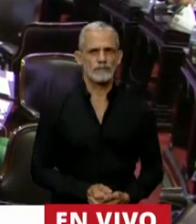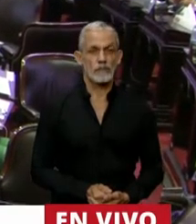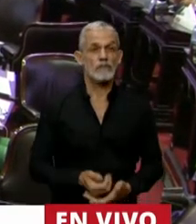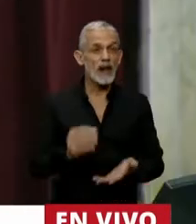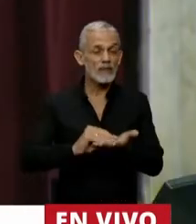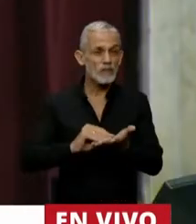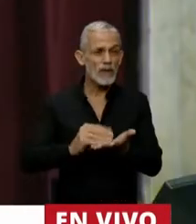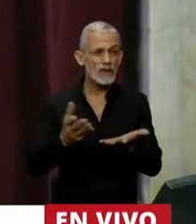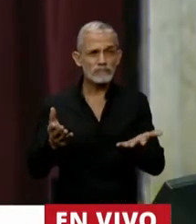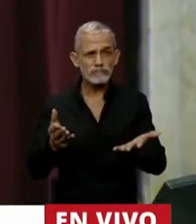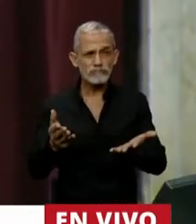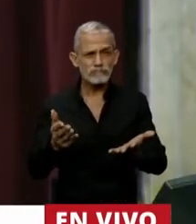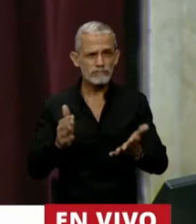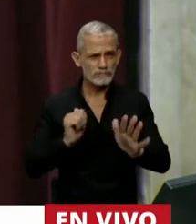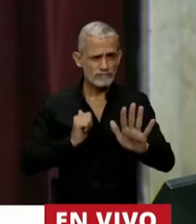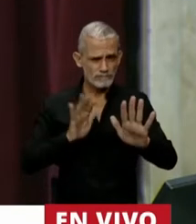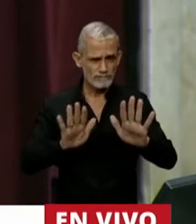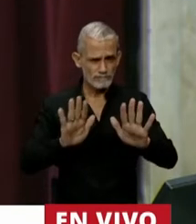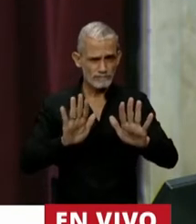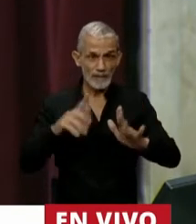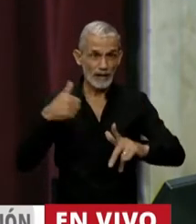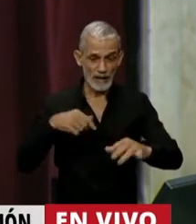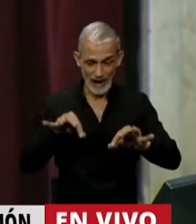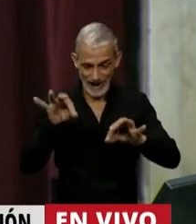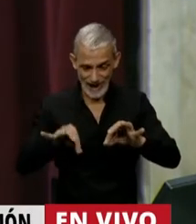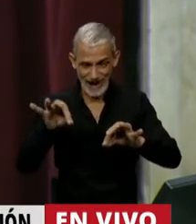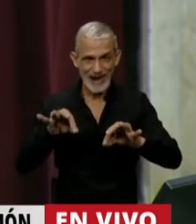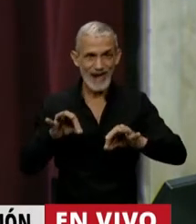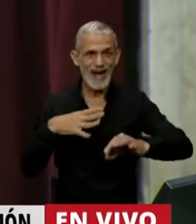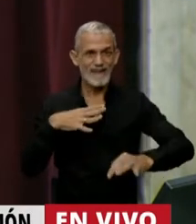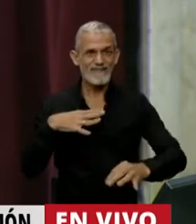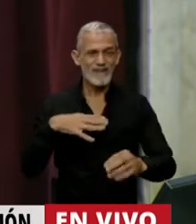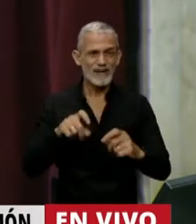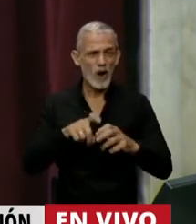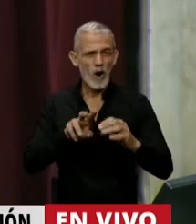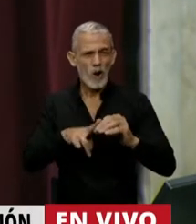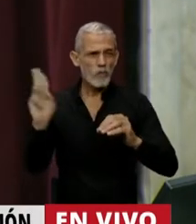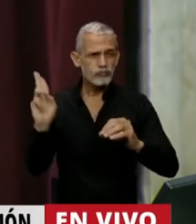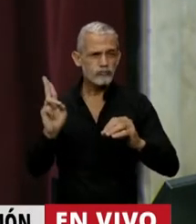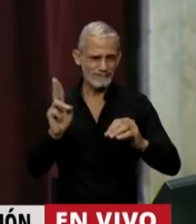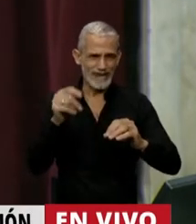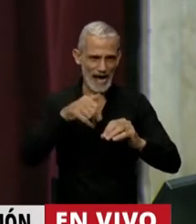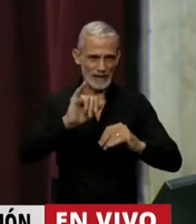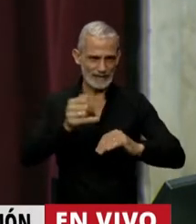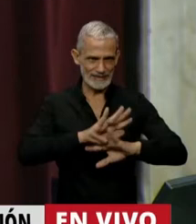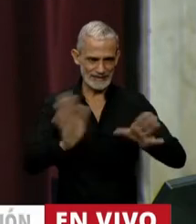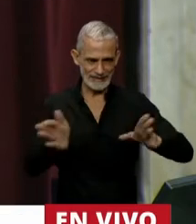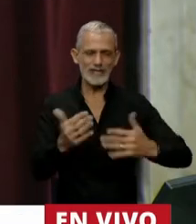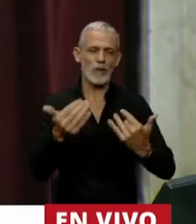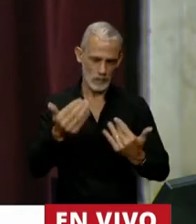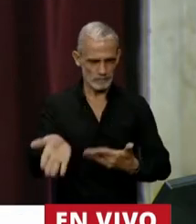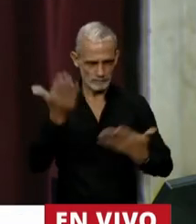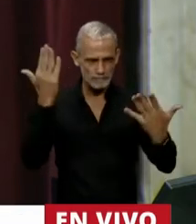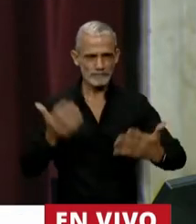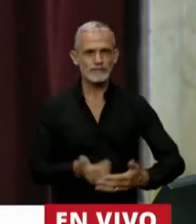diputada espere que desde acá nos le sacaron el candado vuelva a y está ahora si me